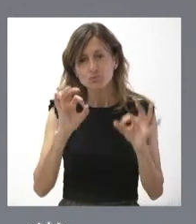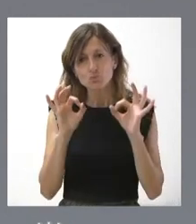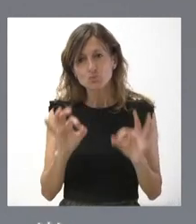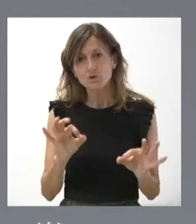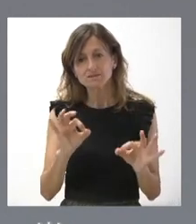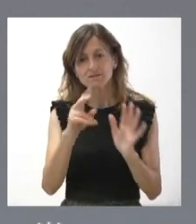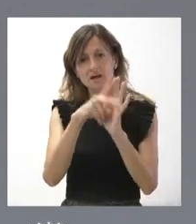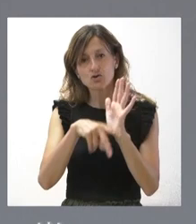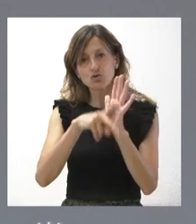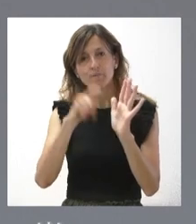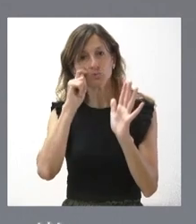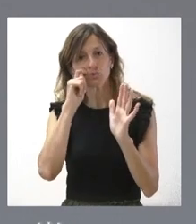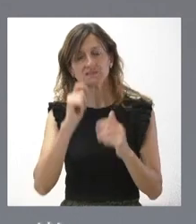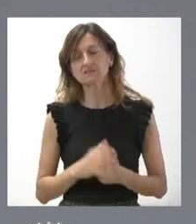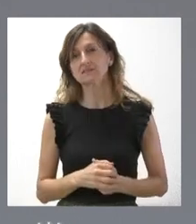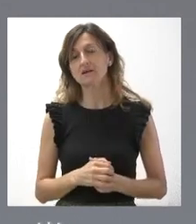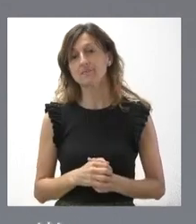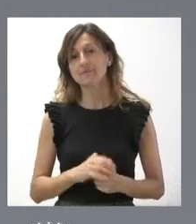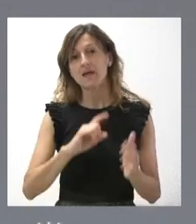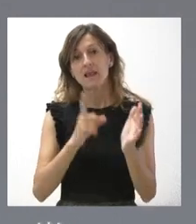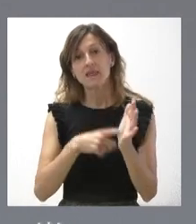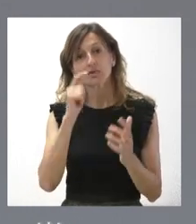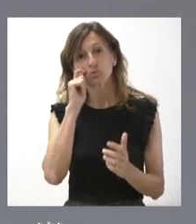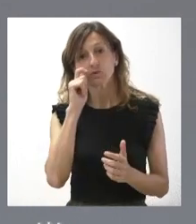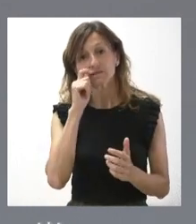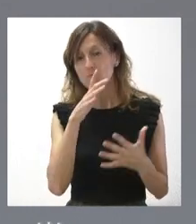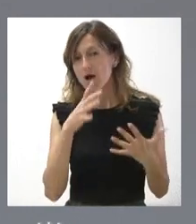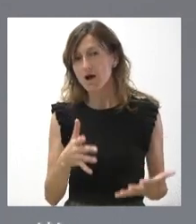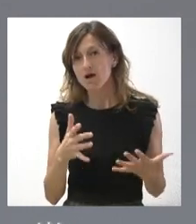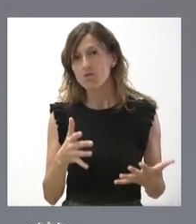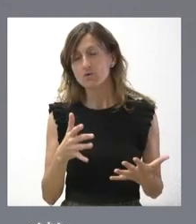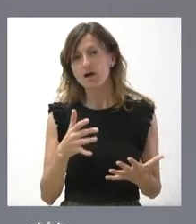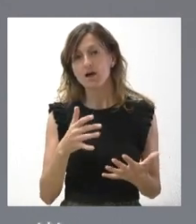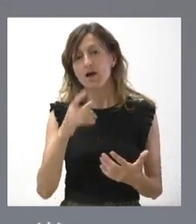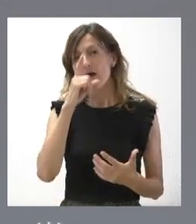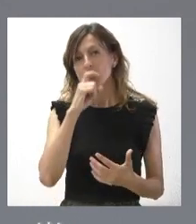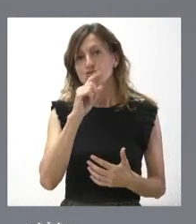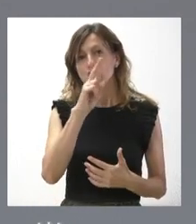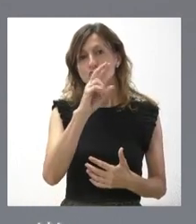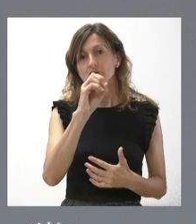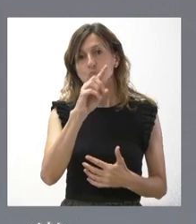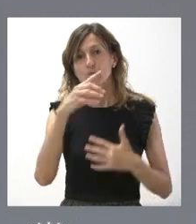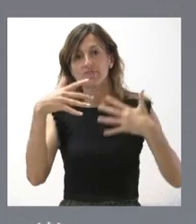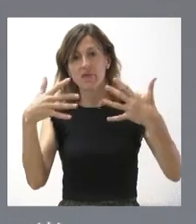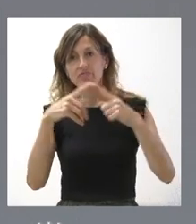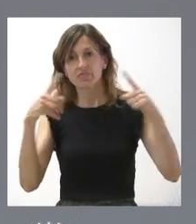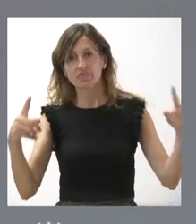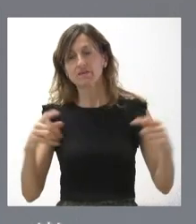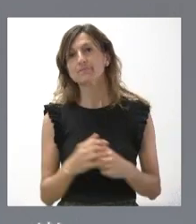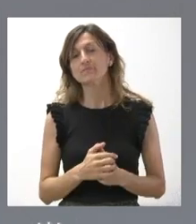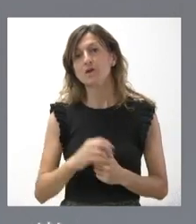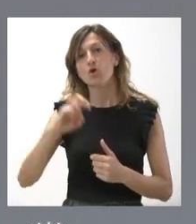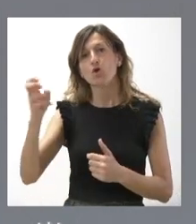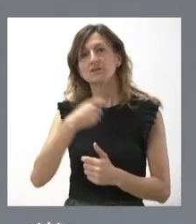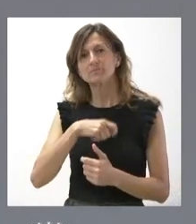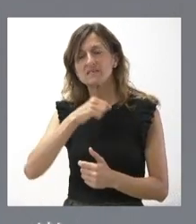de nuestra normativa turística. La ley de turismo que tenemos data de 2010. Bueno, hay leyes en España que son